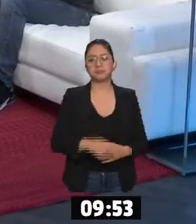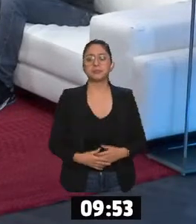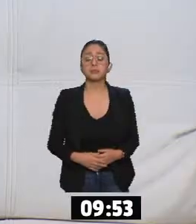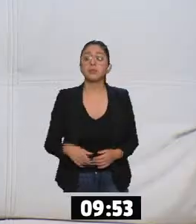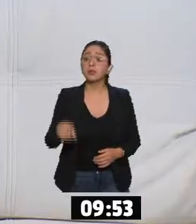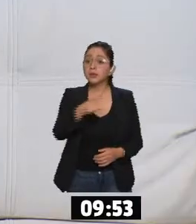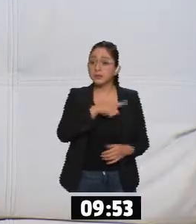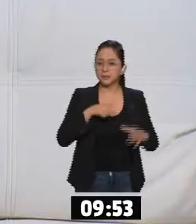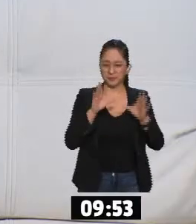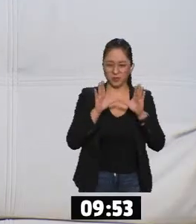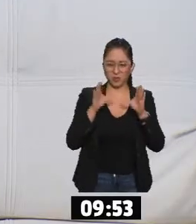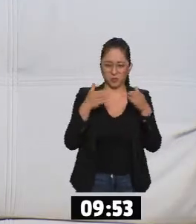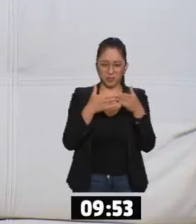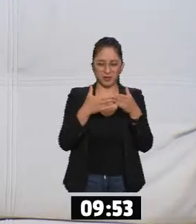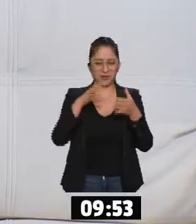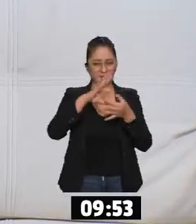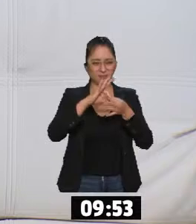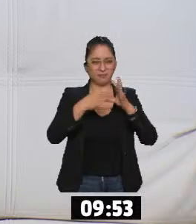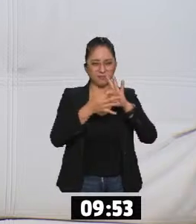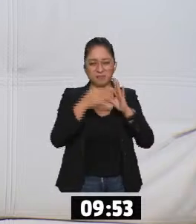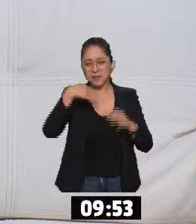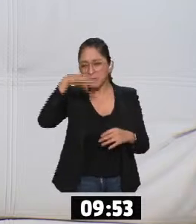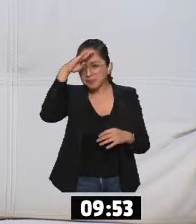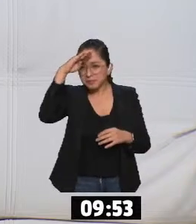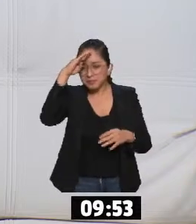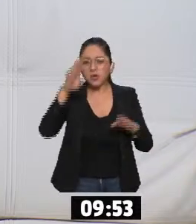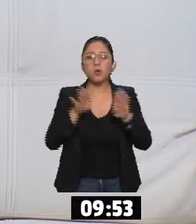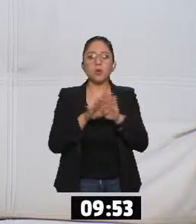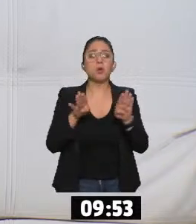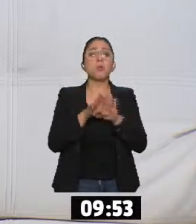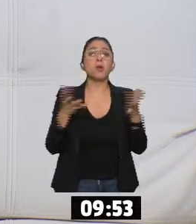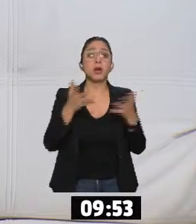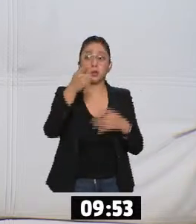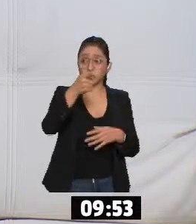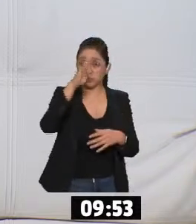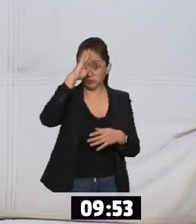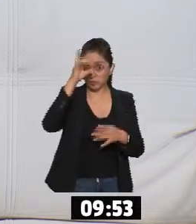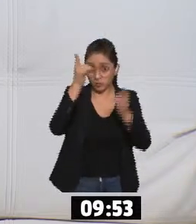por parte del Comité Olímpico Internacional la participación. Si no es mundial. nada más que lo decida Así es, París. el karate sí